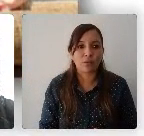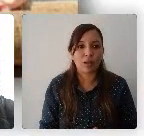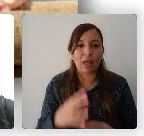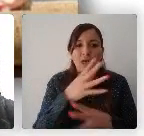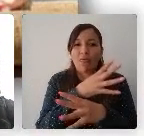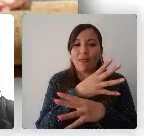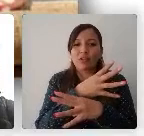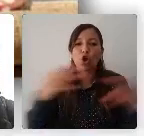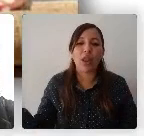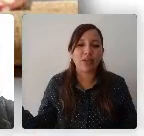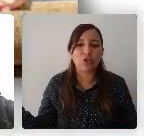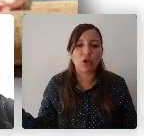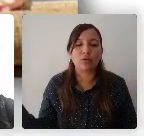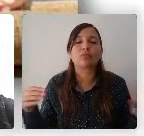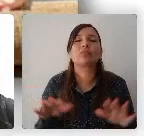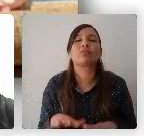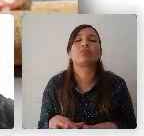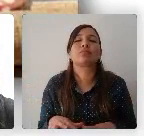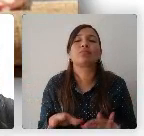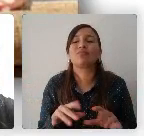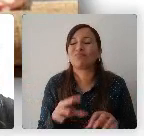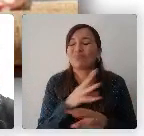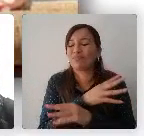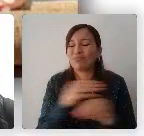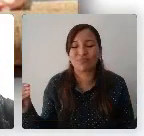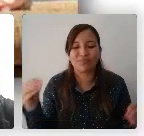bastante emotivo, que desde ya nos genera